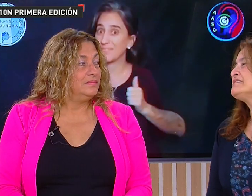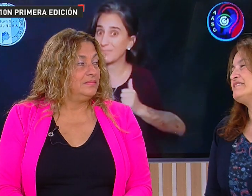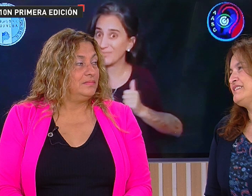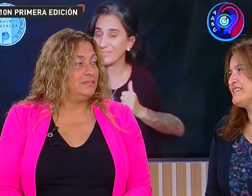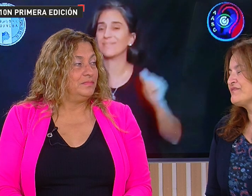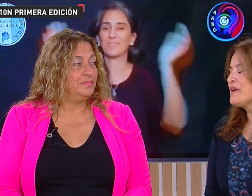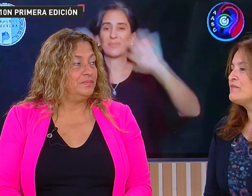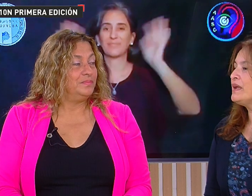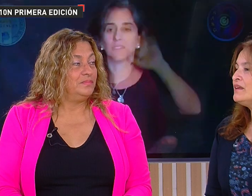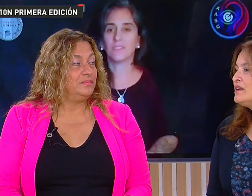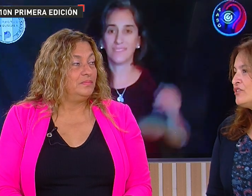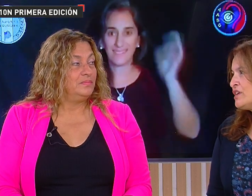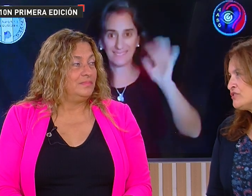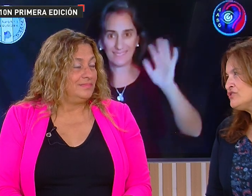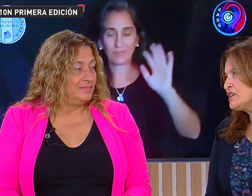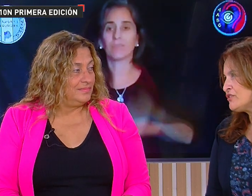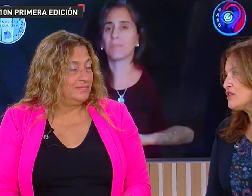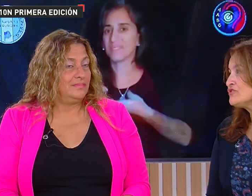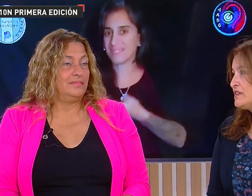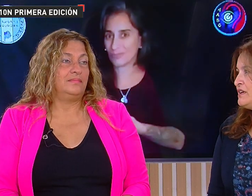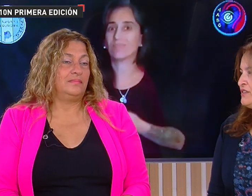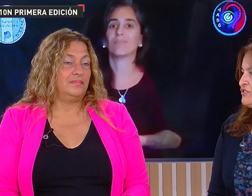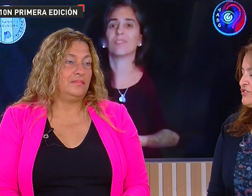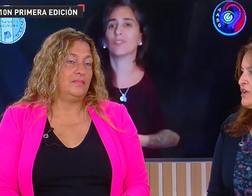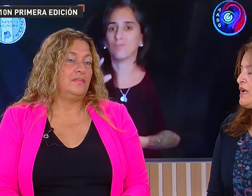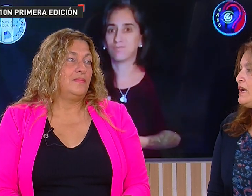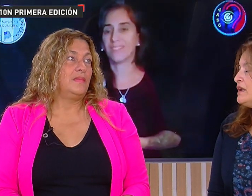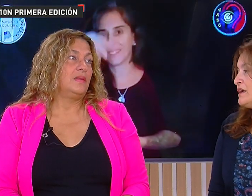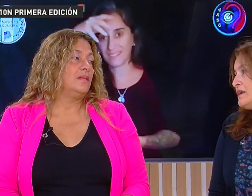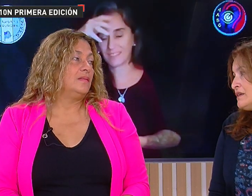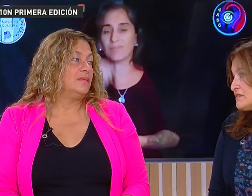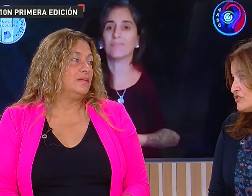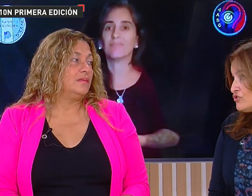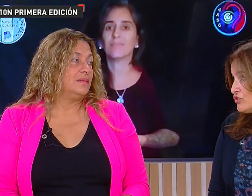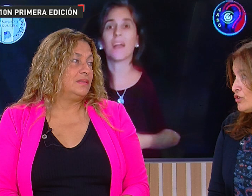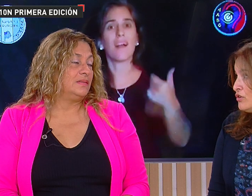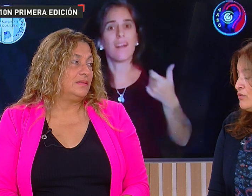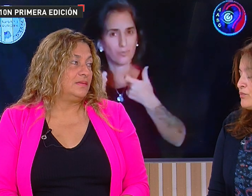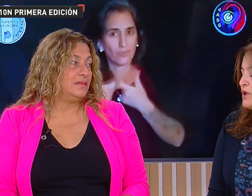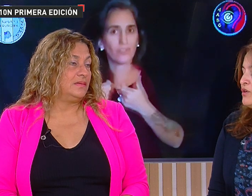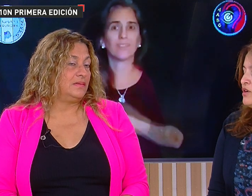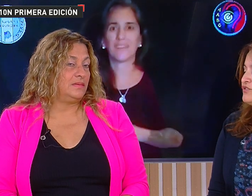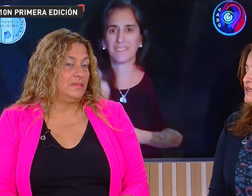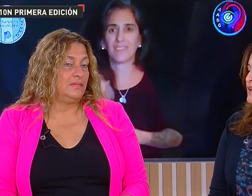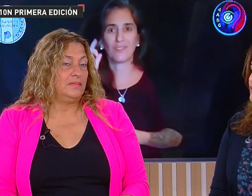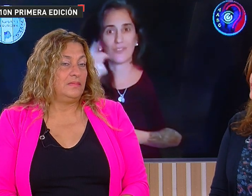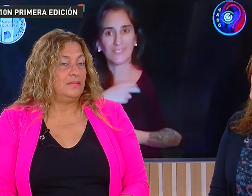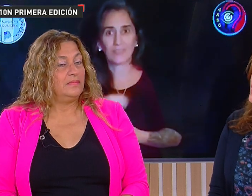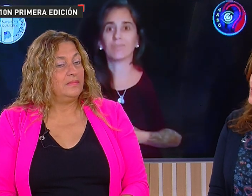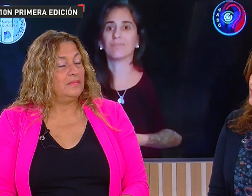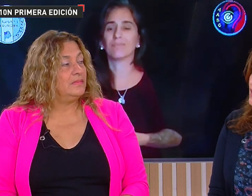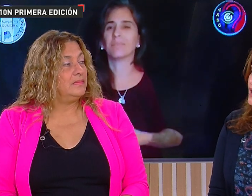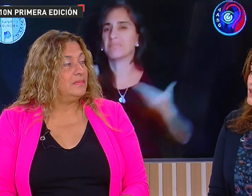tiene 27. Ajá, bien. Él lo diagnosticaron a los 7 años. Él nació sordo, pero a los 7